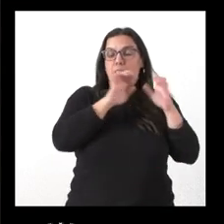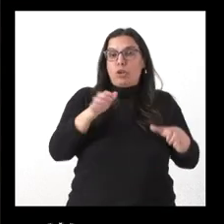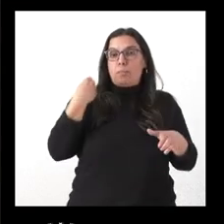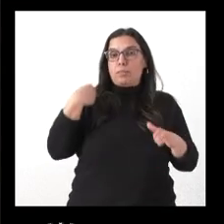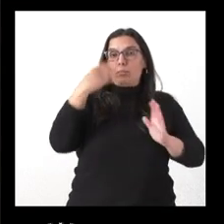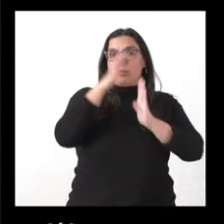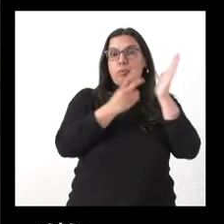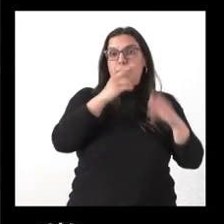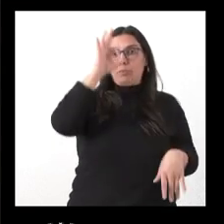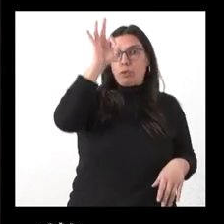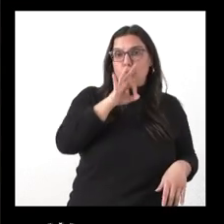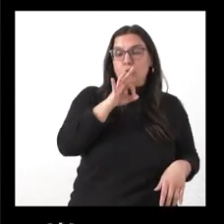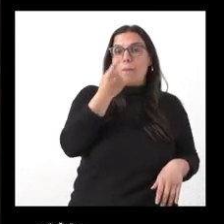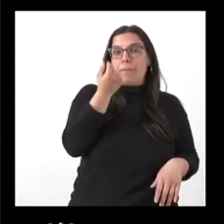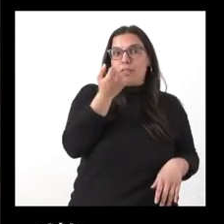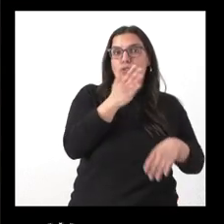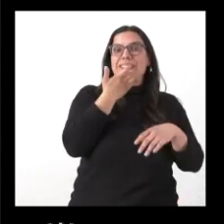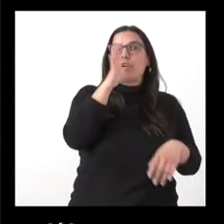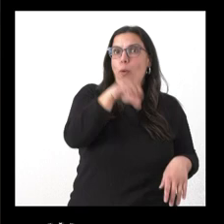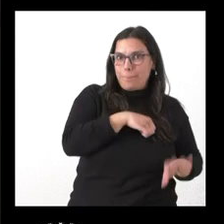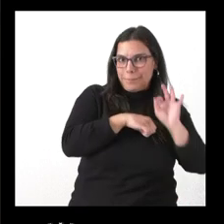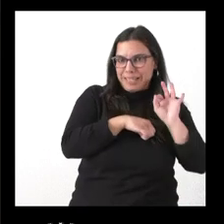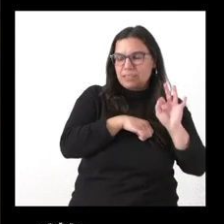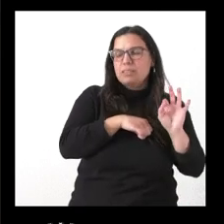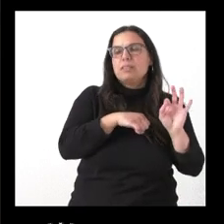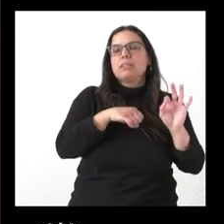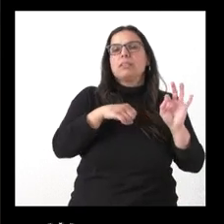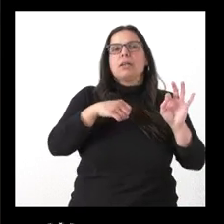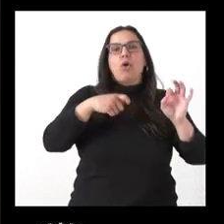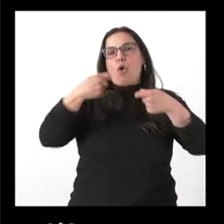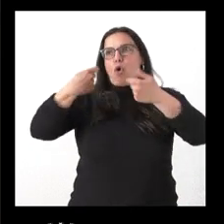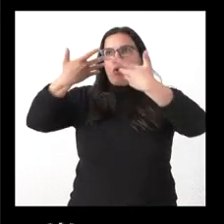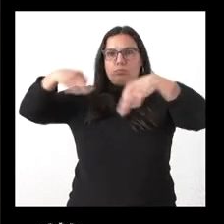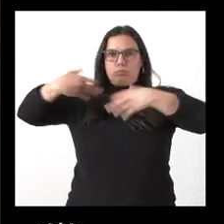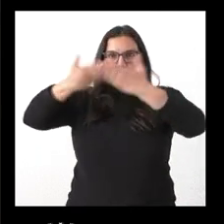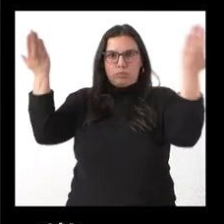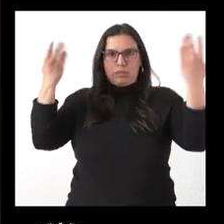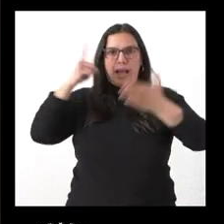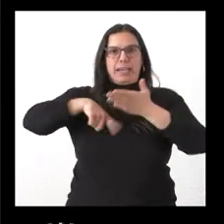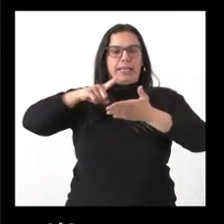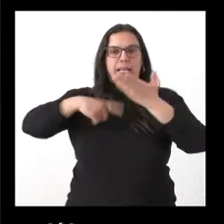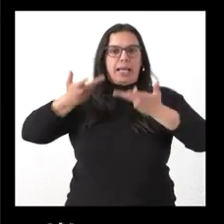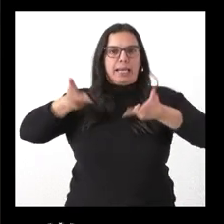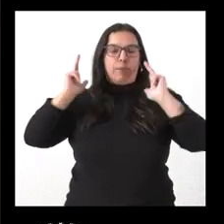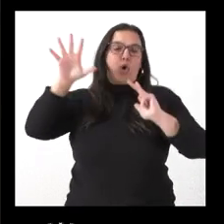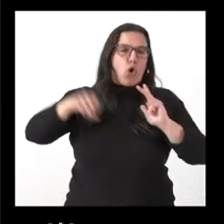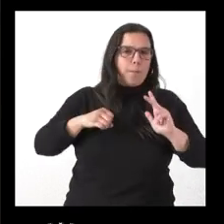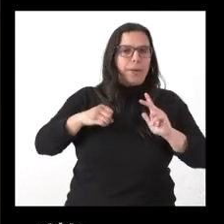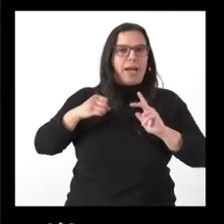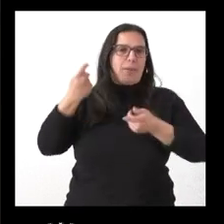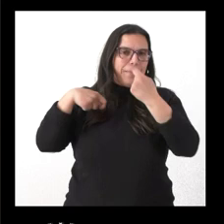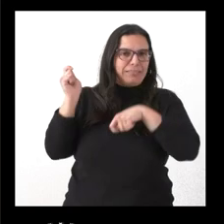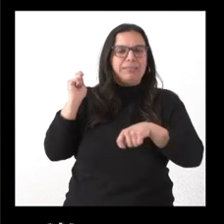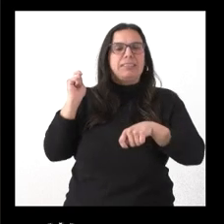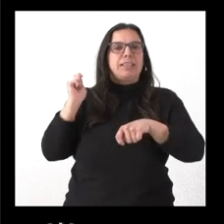20% del precio en compra me refiero bien sea del mercado de alquiler libre de perdón de venta libre